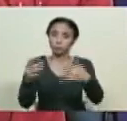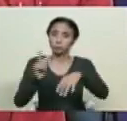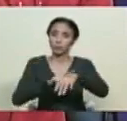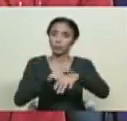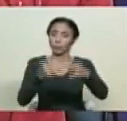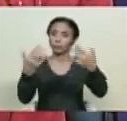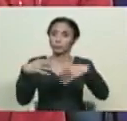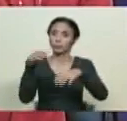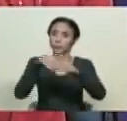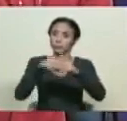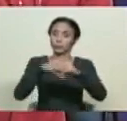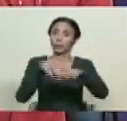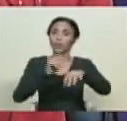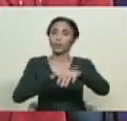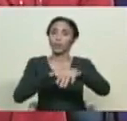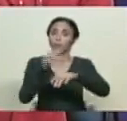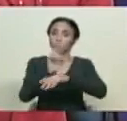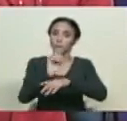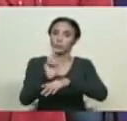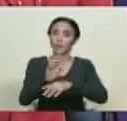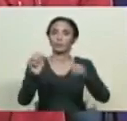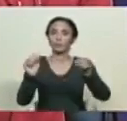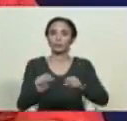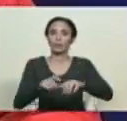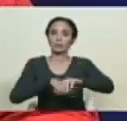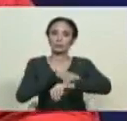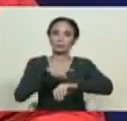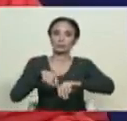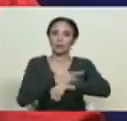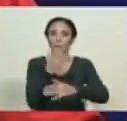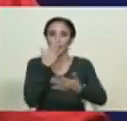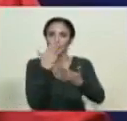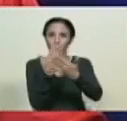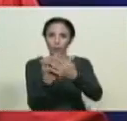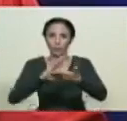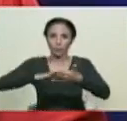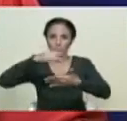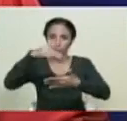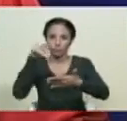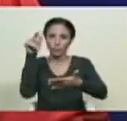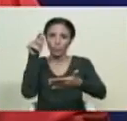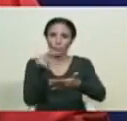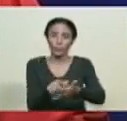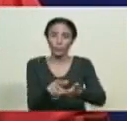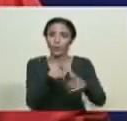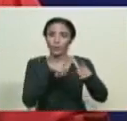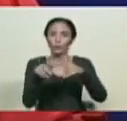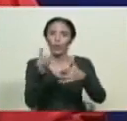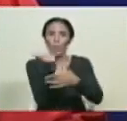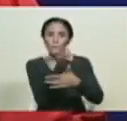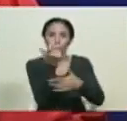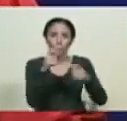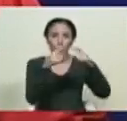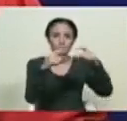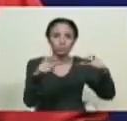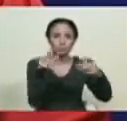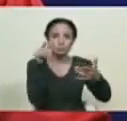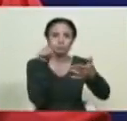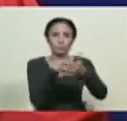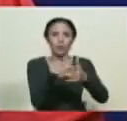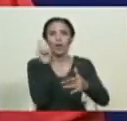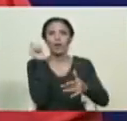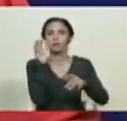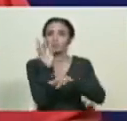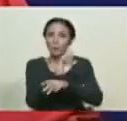Pa' vos, te está tardando mucho. Y en verdad estaba tardando mucho. Cuando usted llegaba a la pantalla, ya usted lo que tenía era que buscar allá. Usted sabe lo que tenía que buscar,